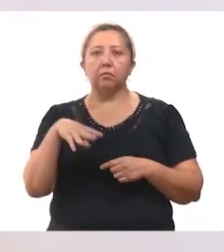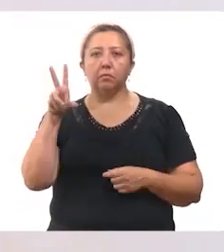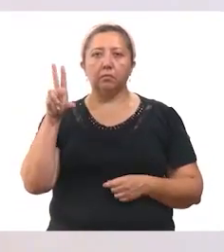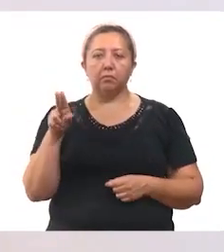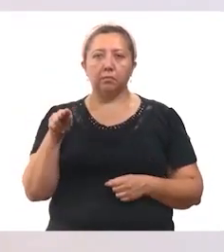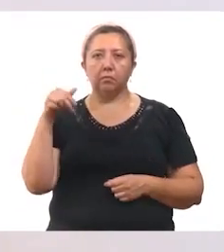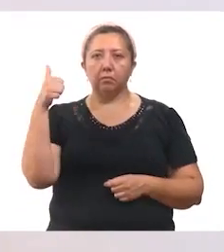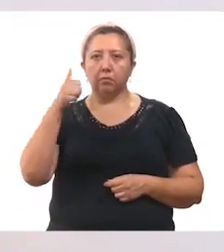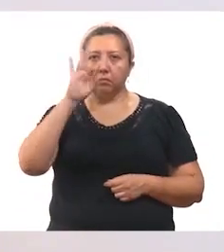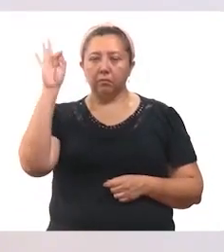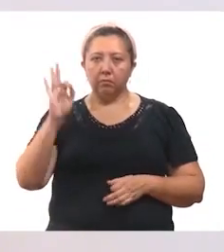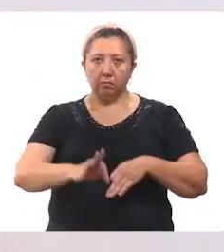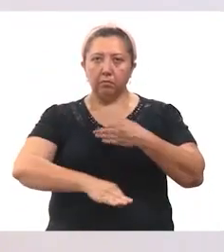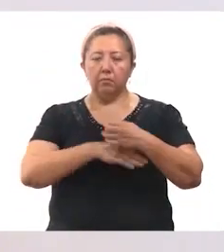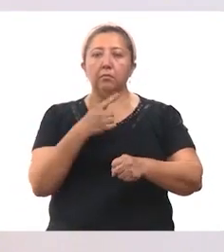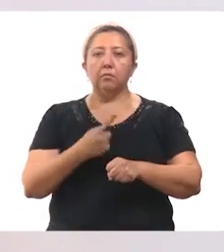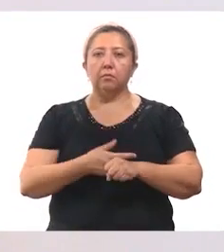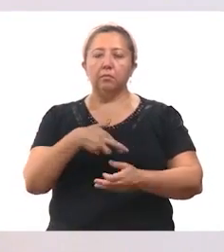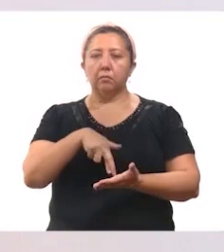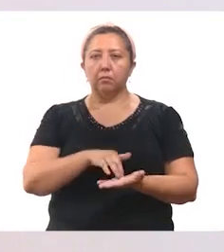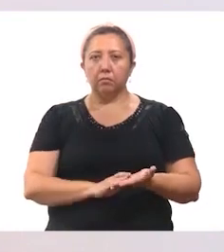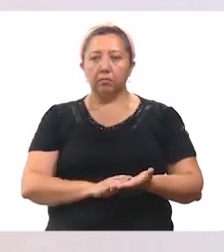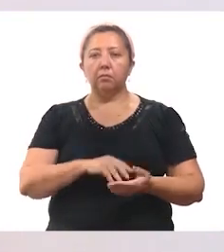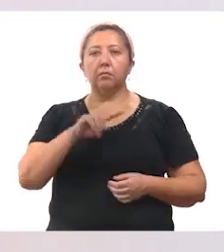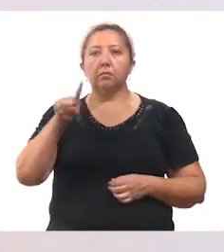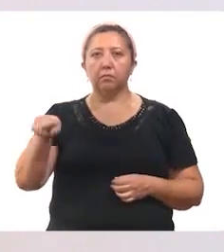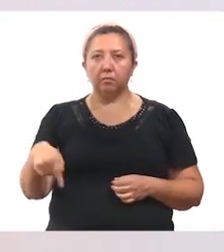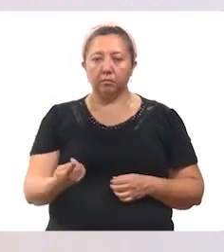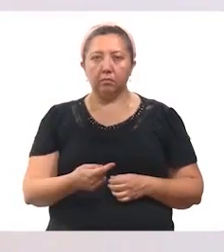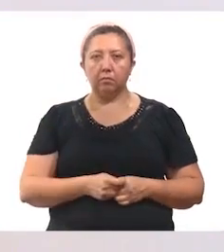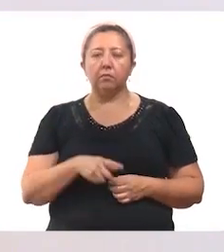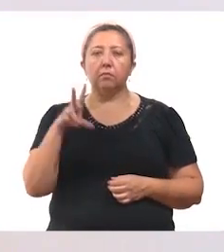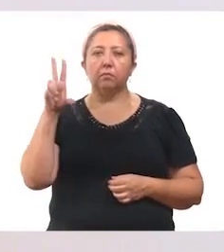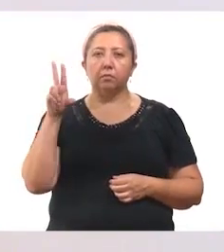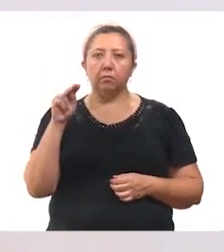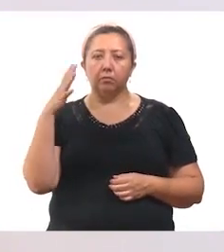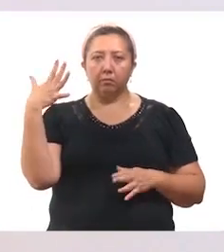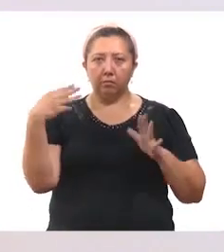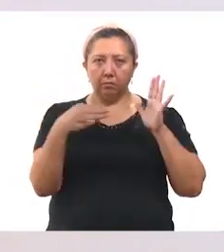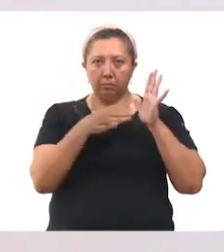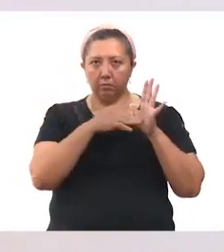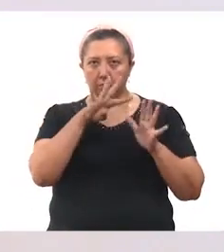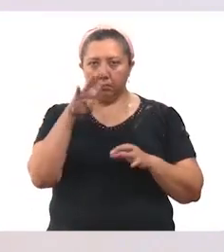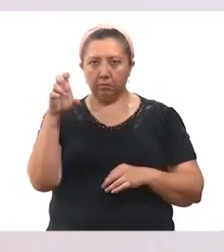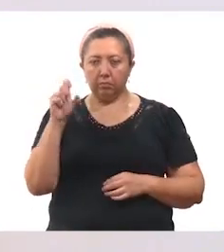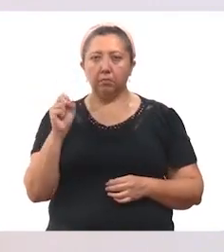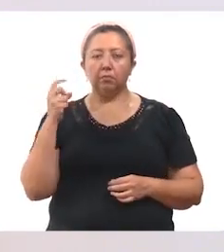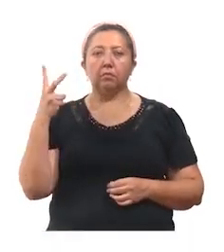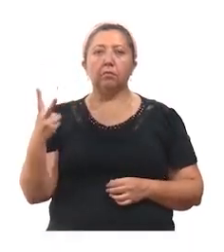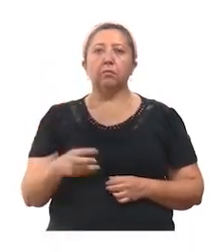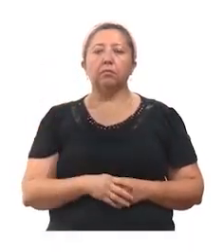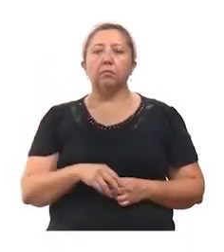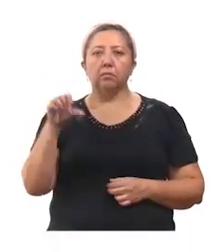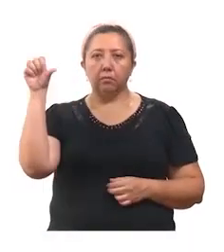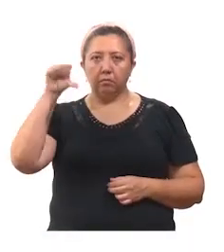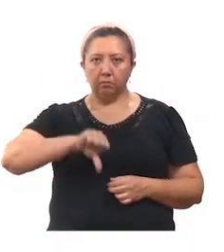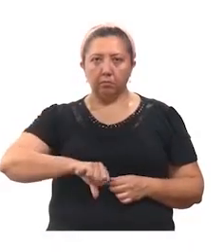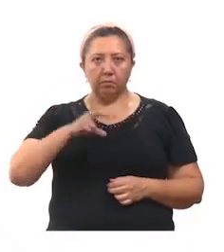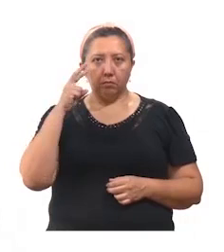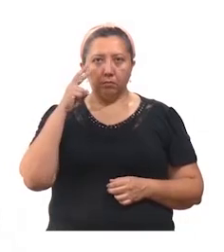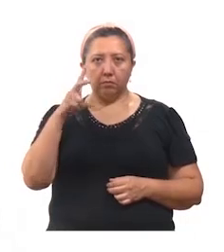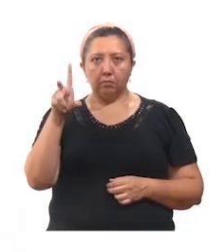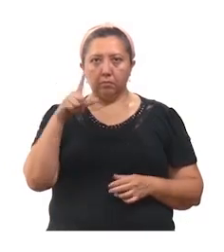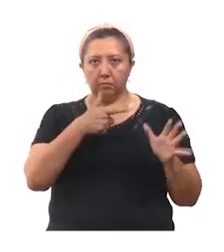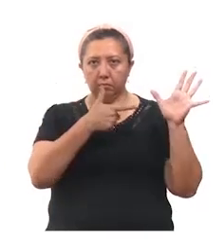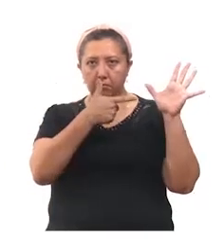el 86% del total de contagios registrados, que es de 85.422. Hoy se